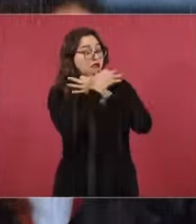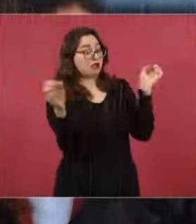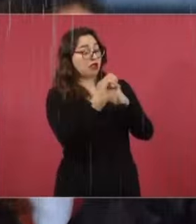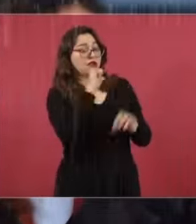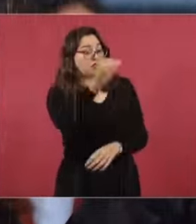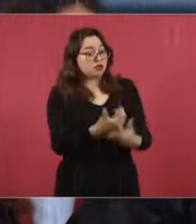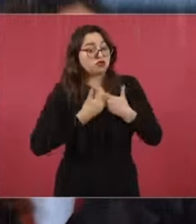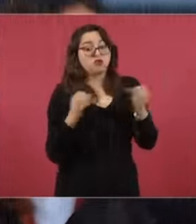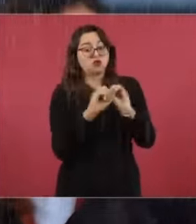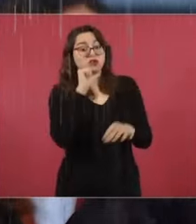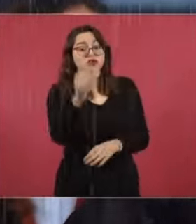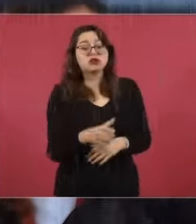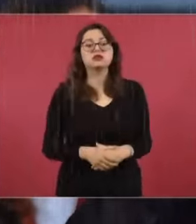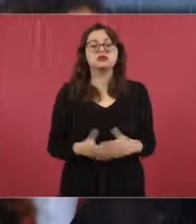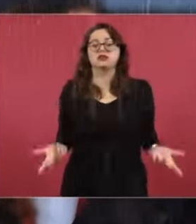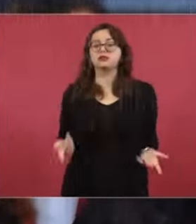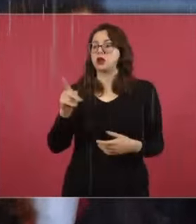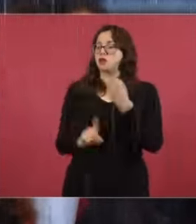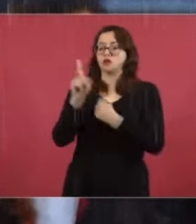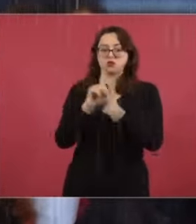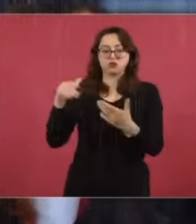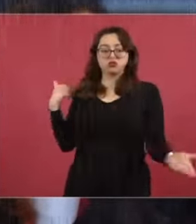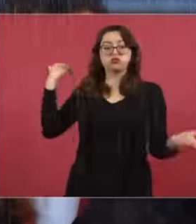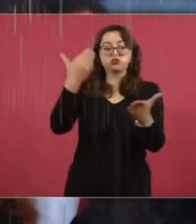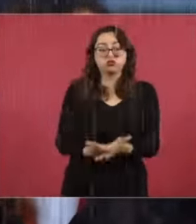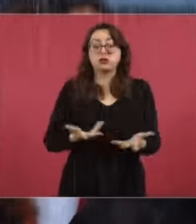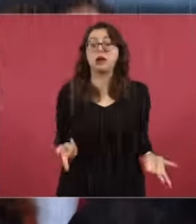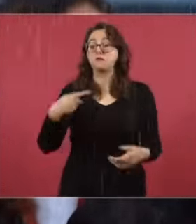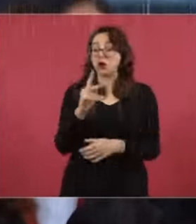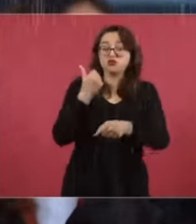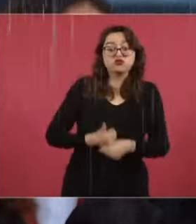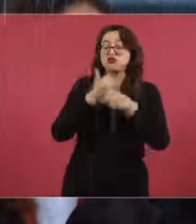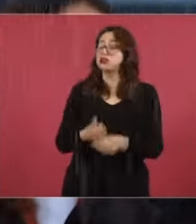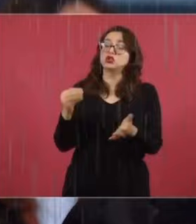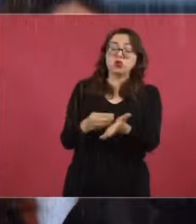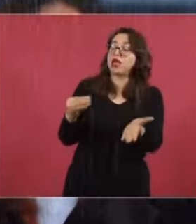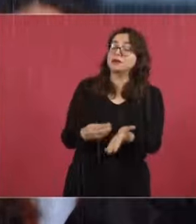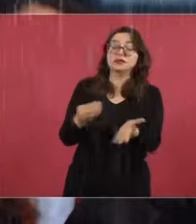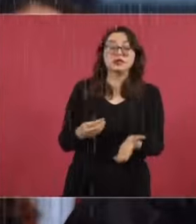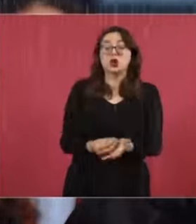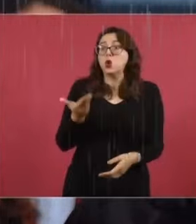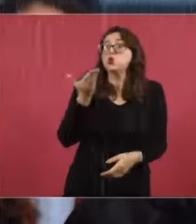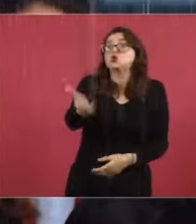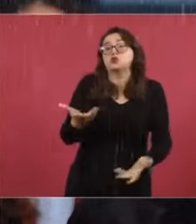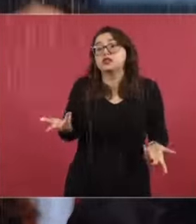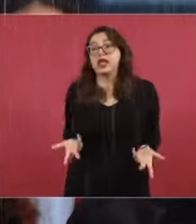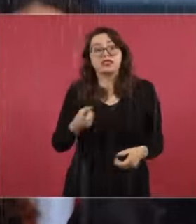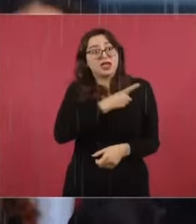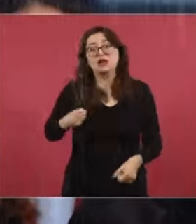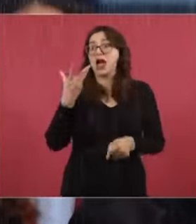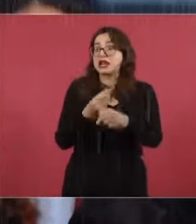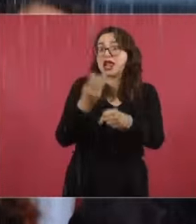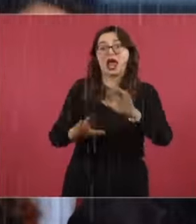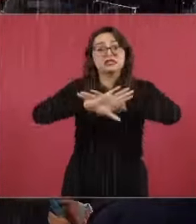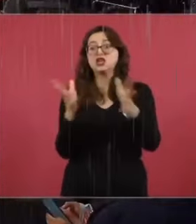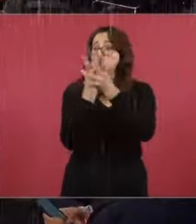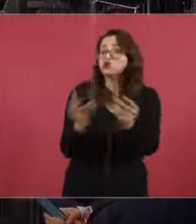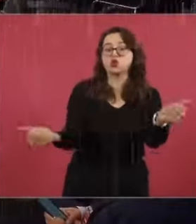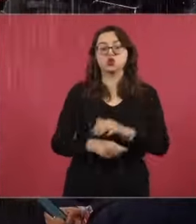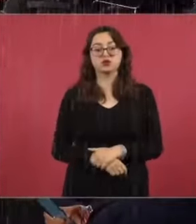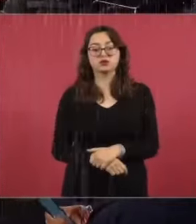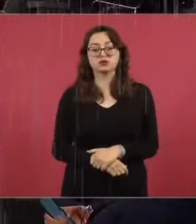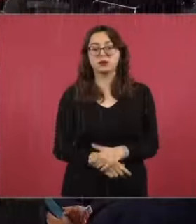Guerra y las consecuencias están viviendo las consecuencias desde entonces Y usted era la esperanza para que eso terminara